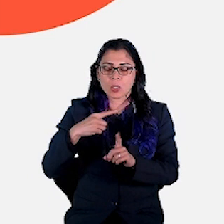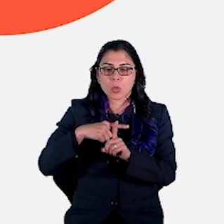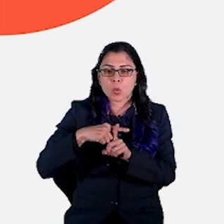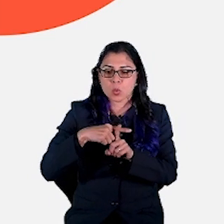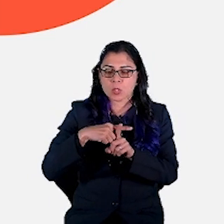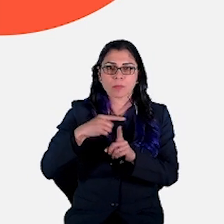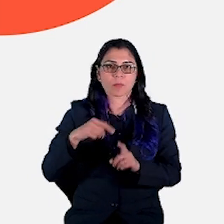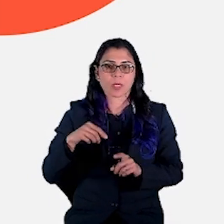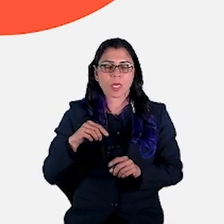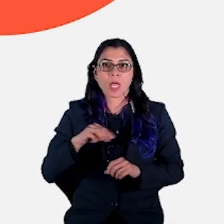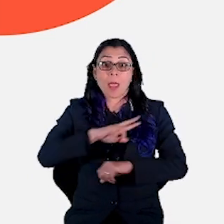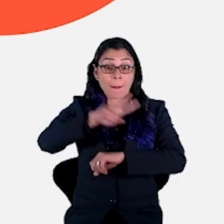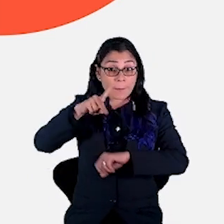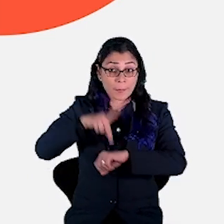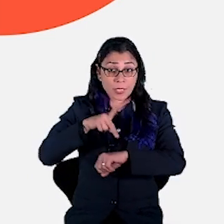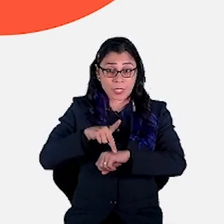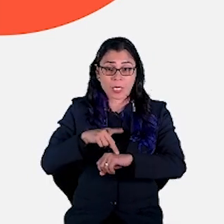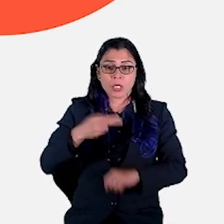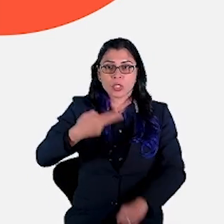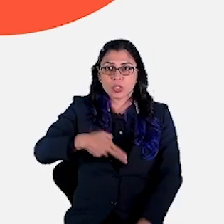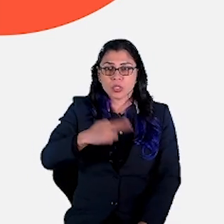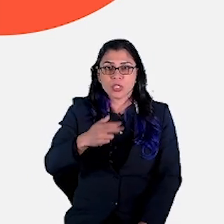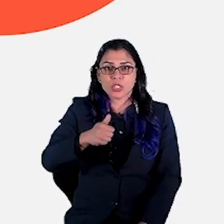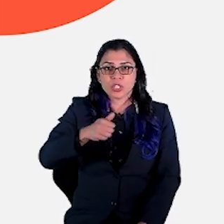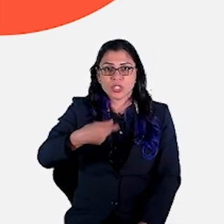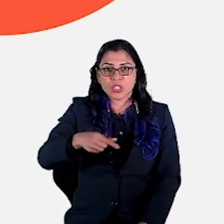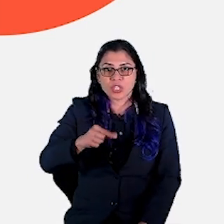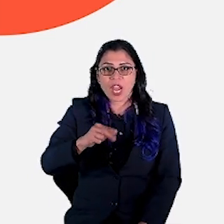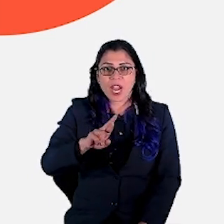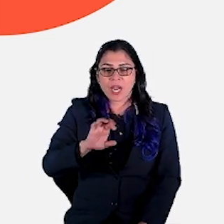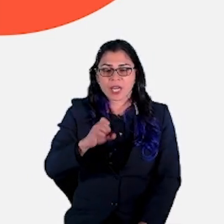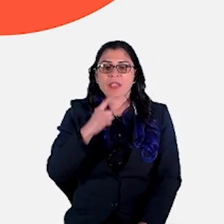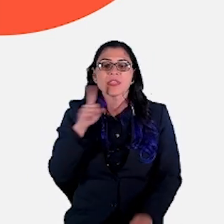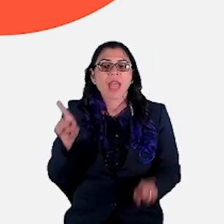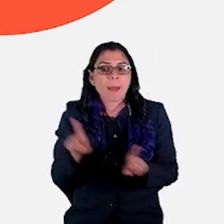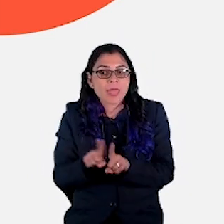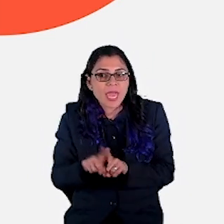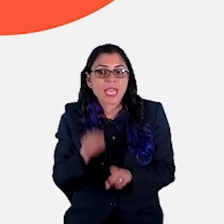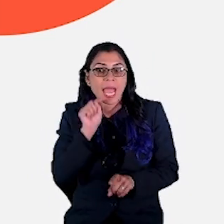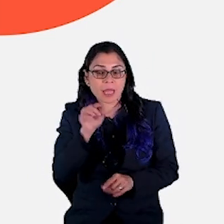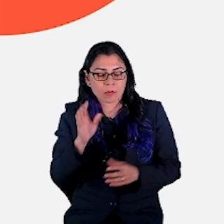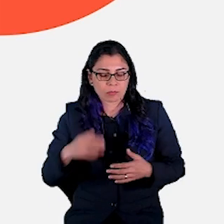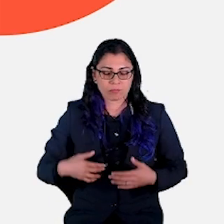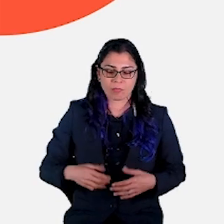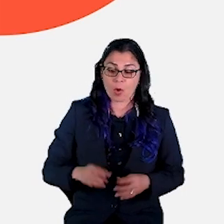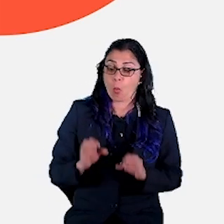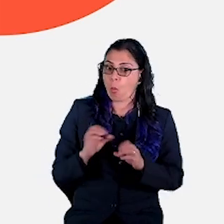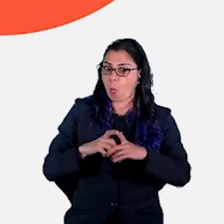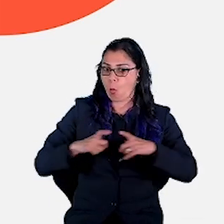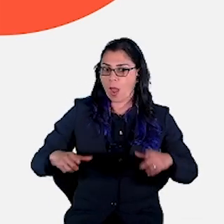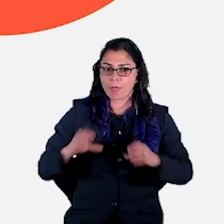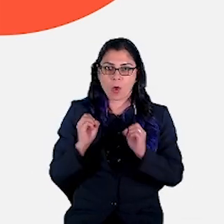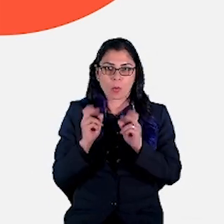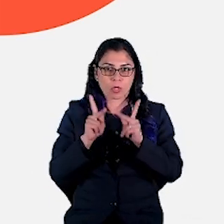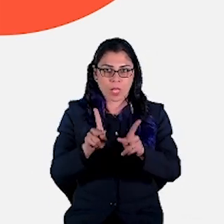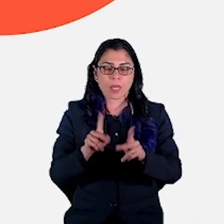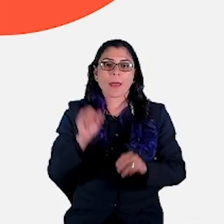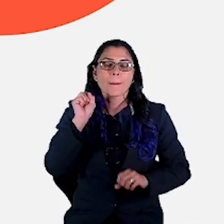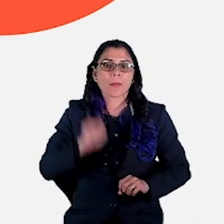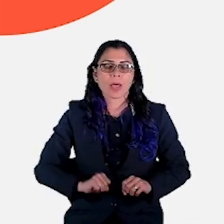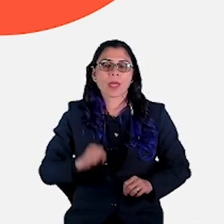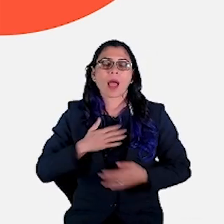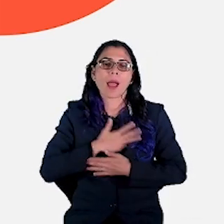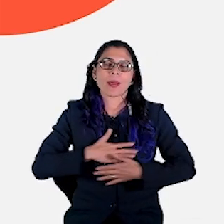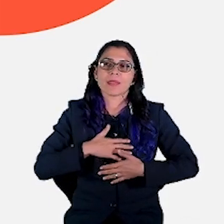cruces el parque nacional chagres permitiendo una gran una gran oportunidad para estos amantes de la